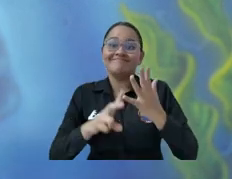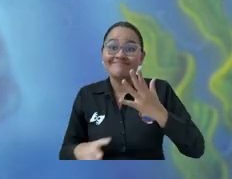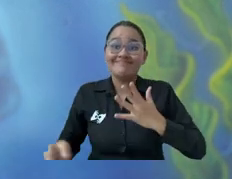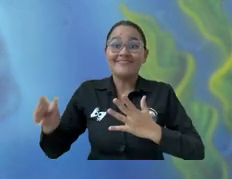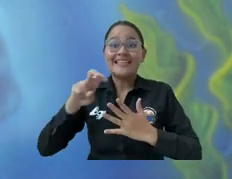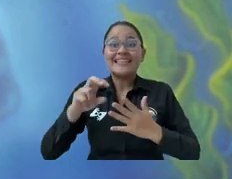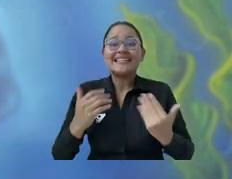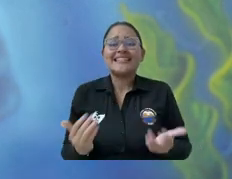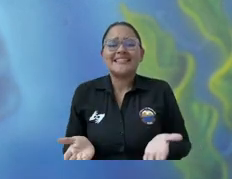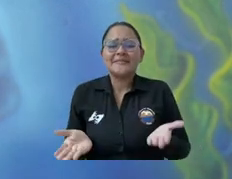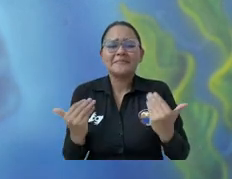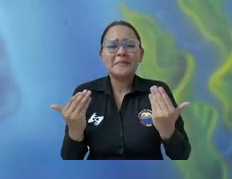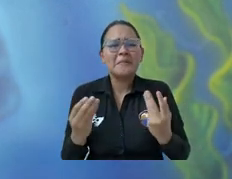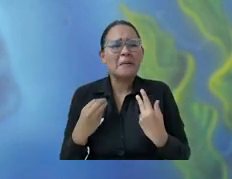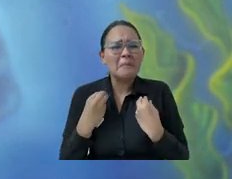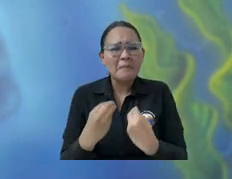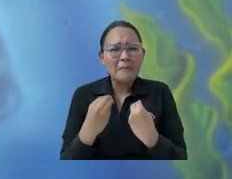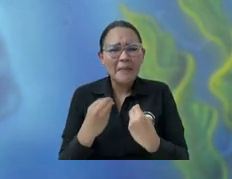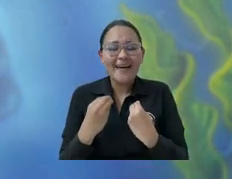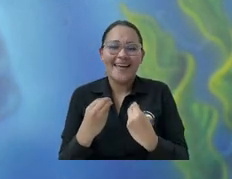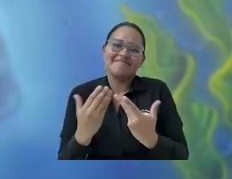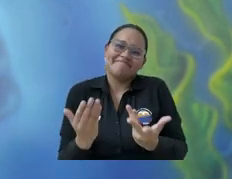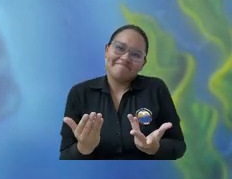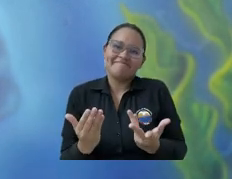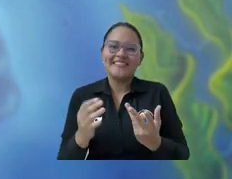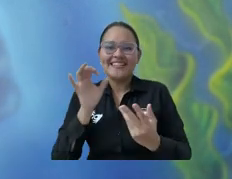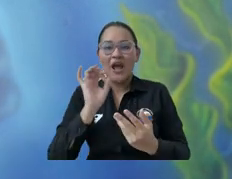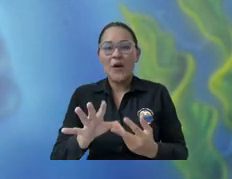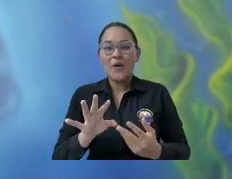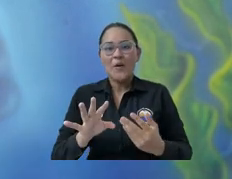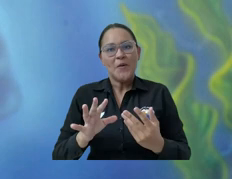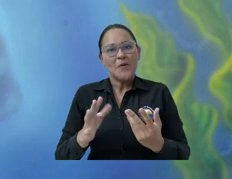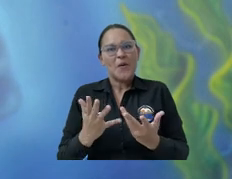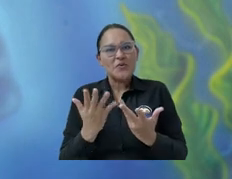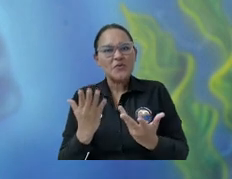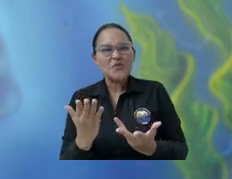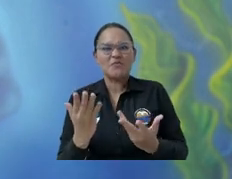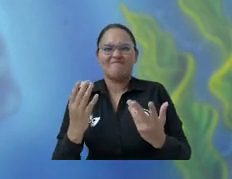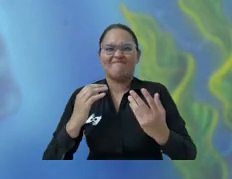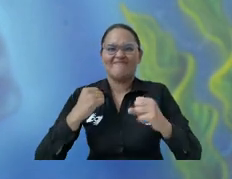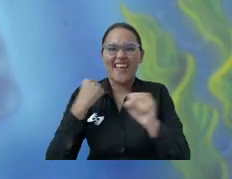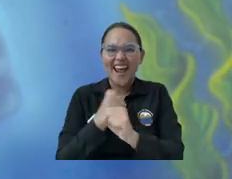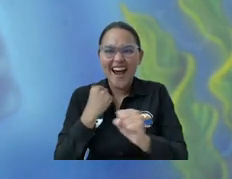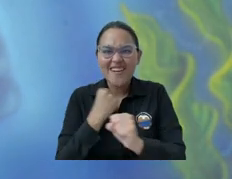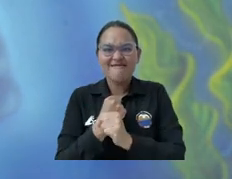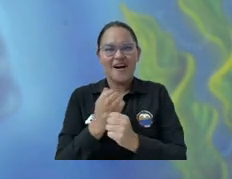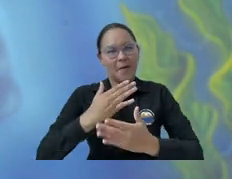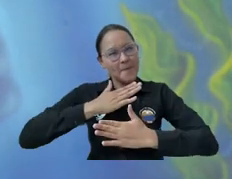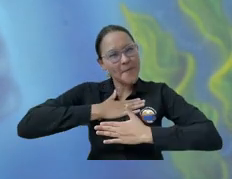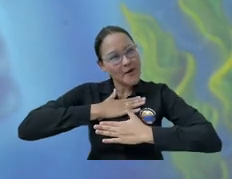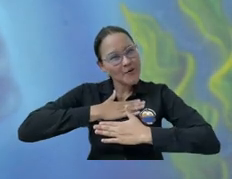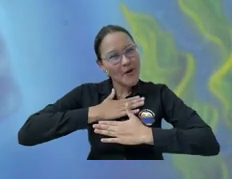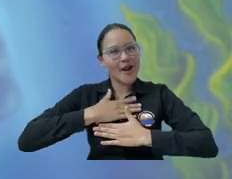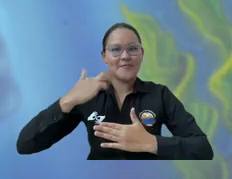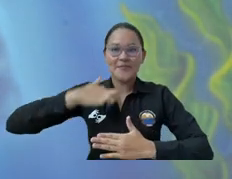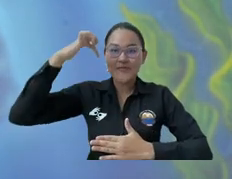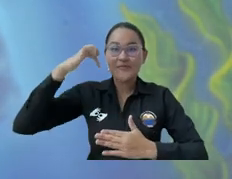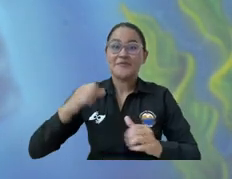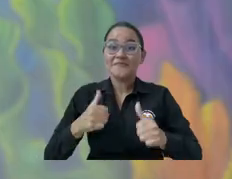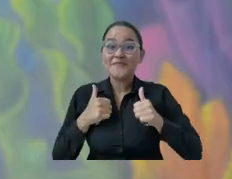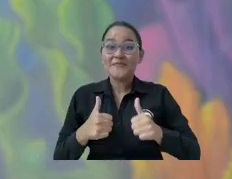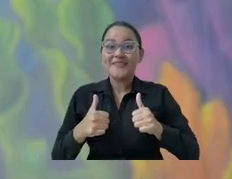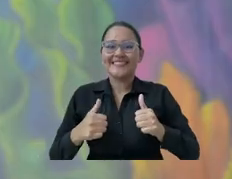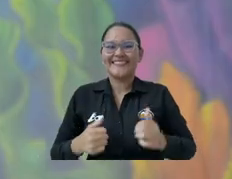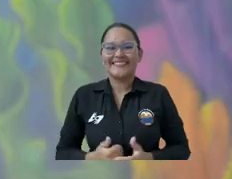peldaño que me llevará a obtener buenos resultados en el ámbito laboral, a nivel personal, a nivel